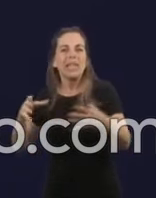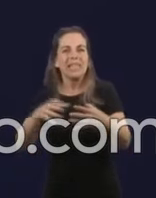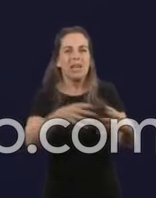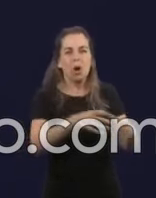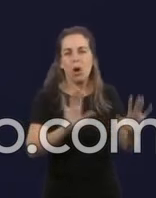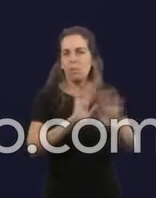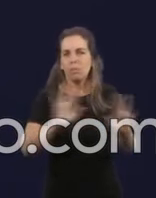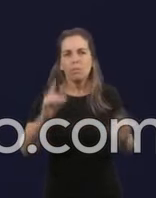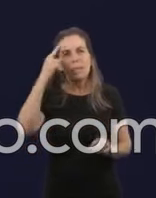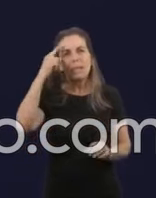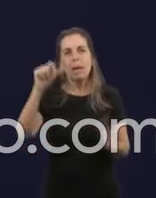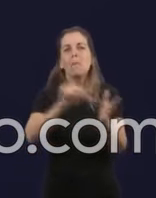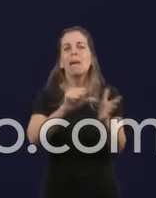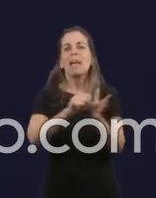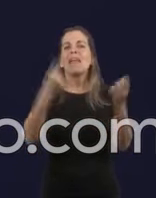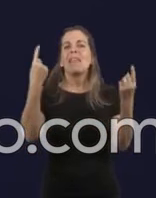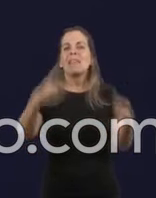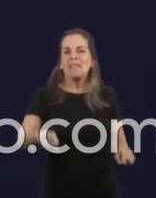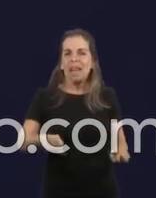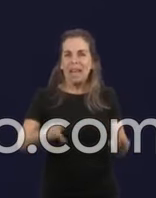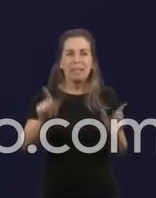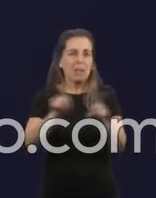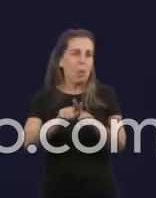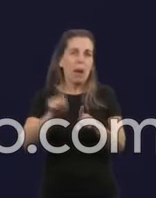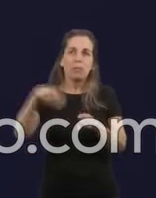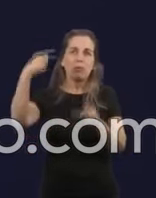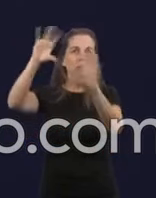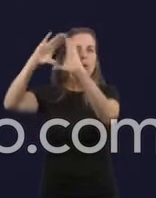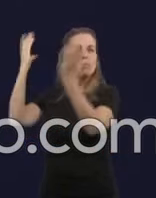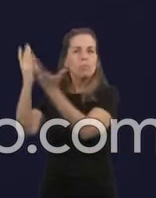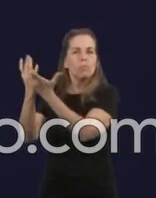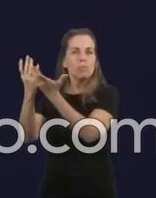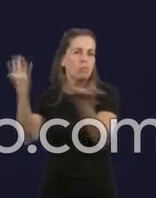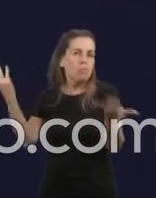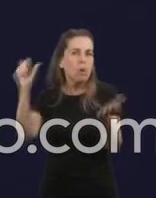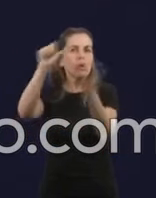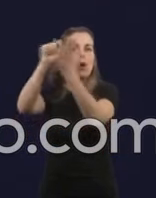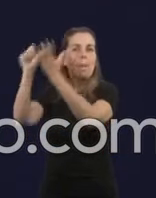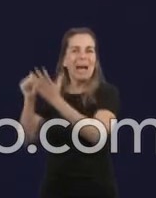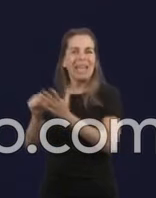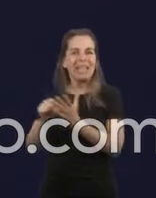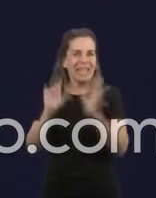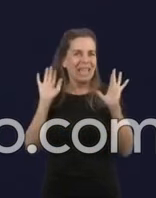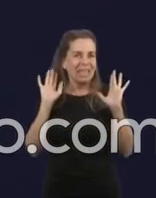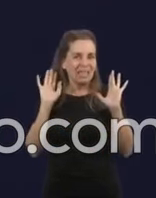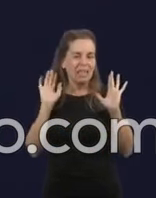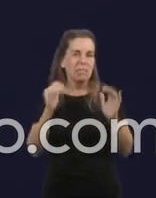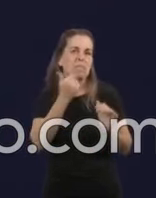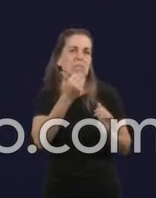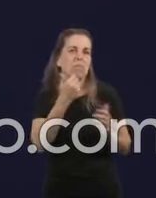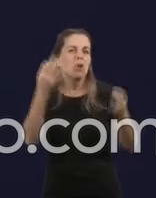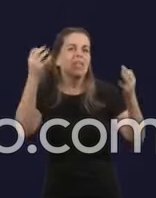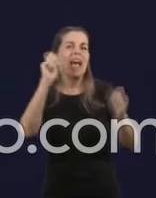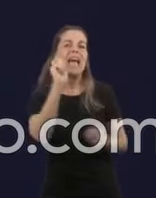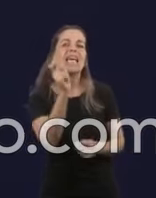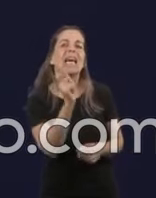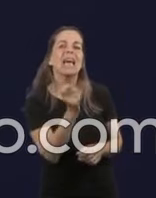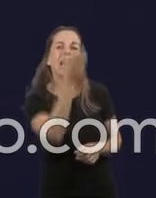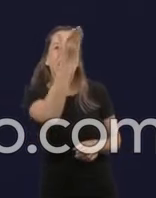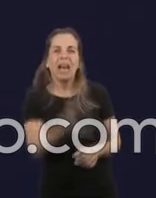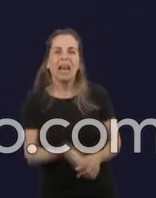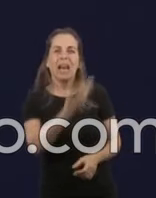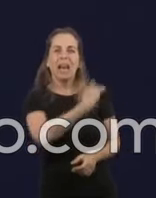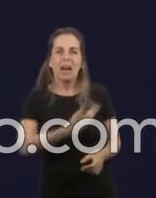distinto como pasa en otras partes del mundo no donde En definitiva no importa mucho no importa